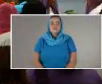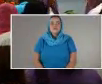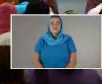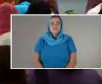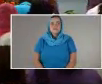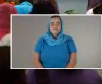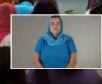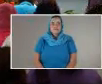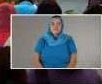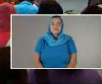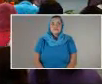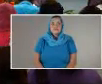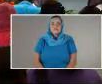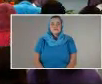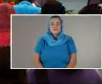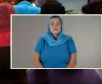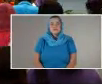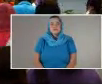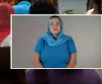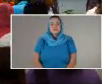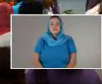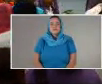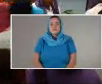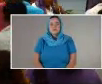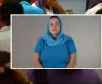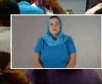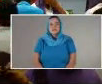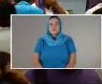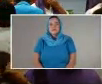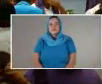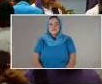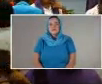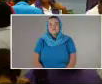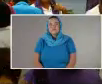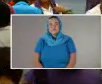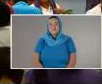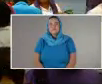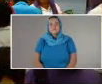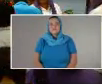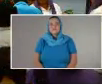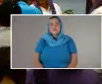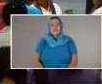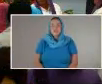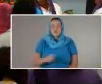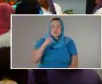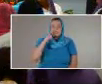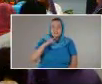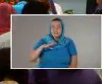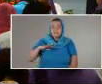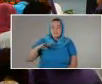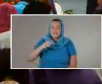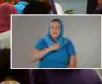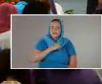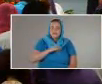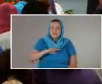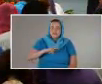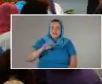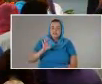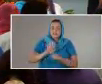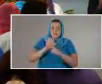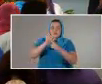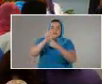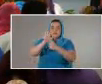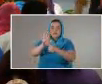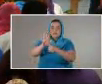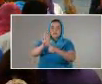y a los niños que quieran ser presentados también: Samuel Alejandro Reyes Sánchez, Josué Santiago Batres Barrera.